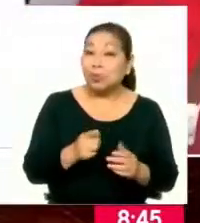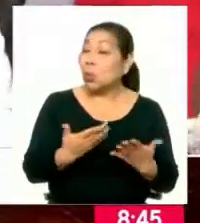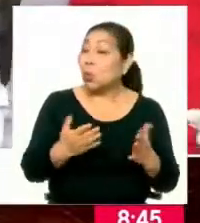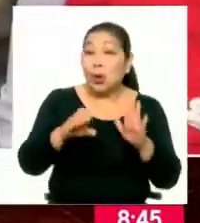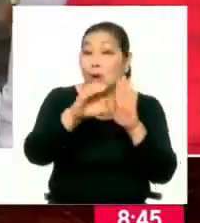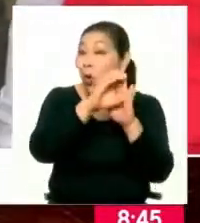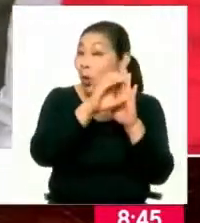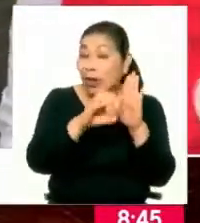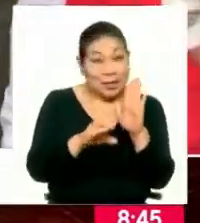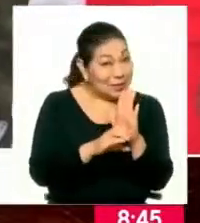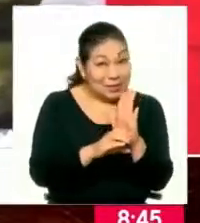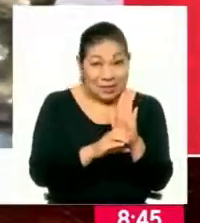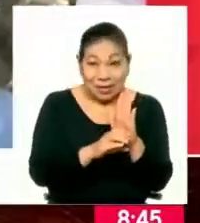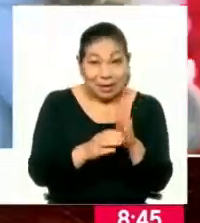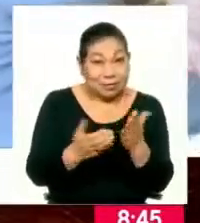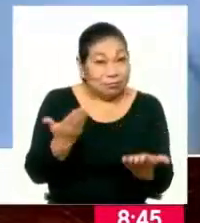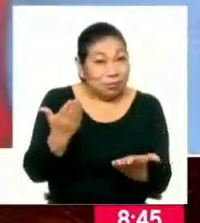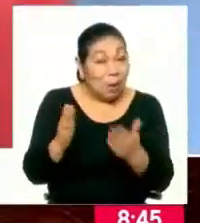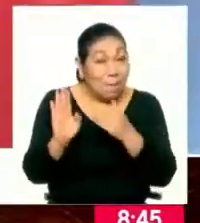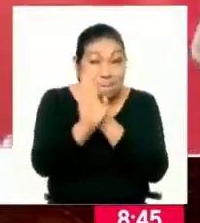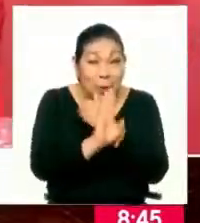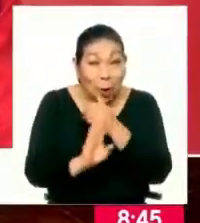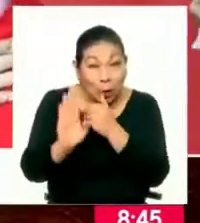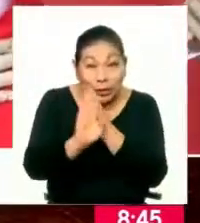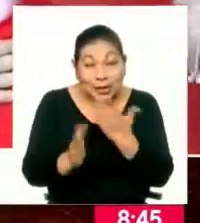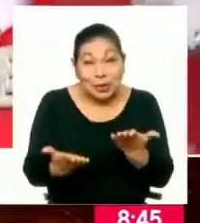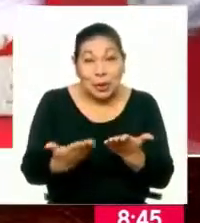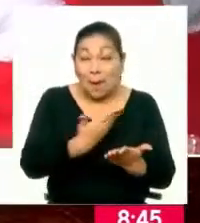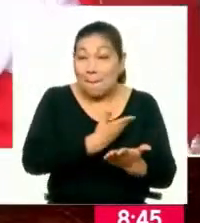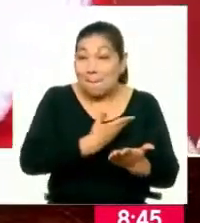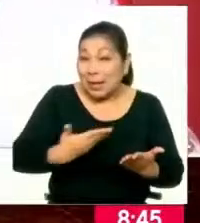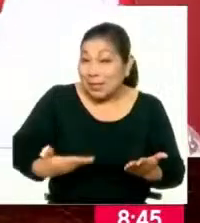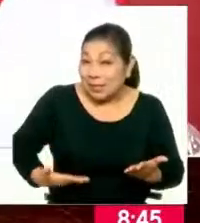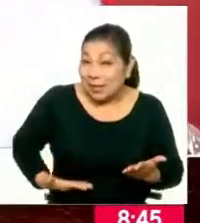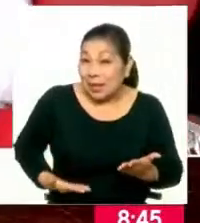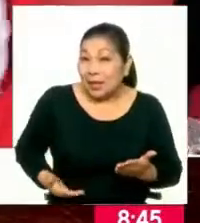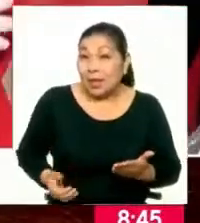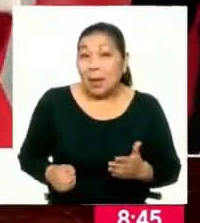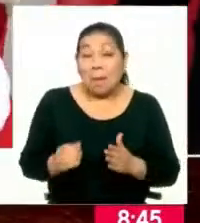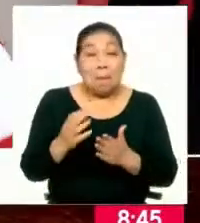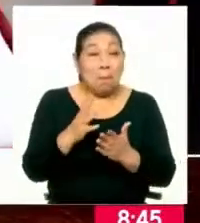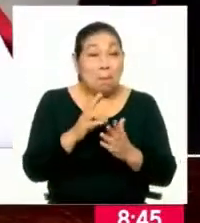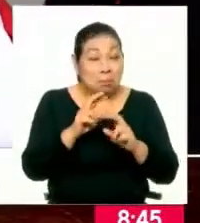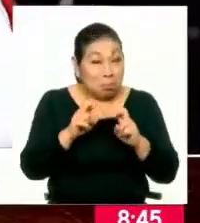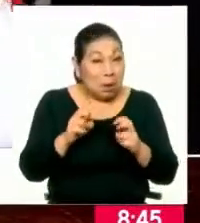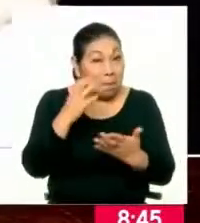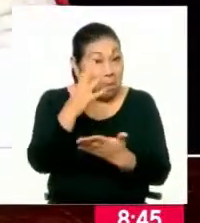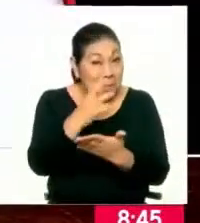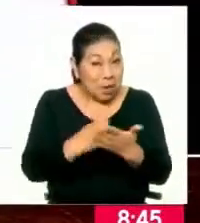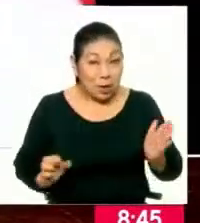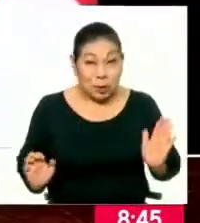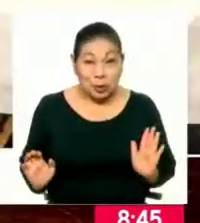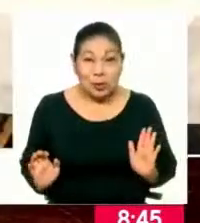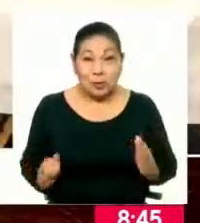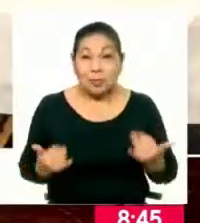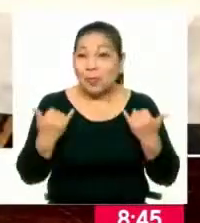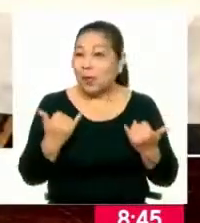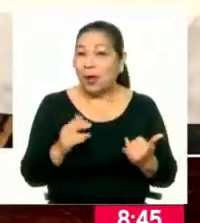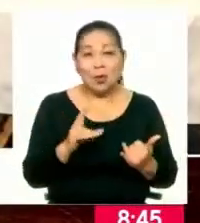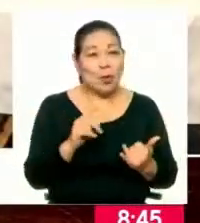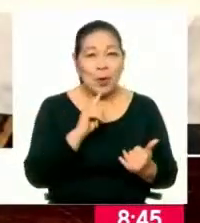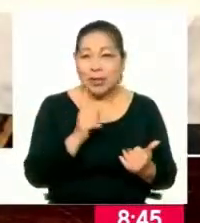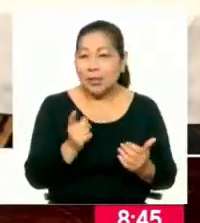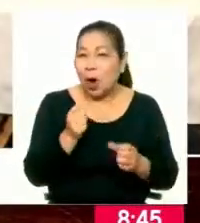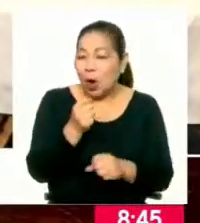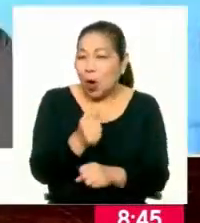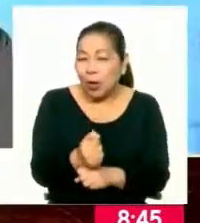en la Constitución ciertas protecciones que tiene el presidente de la República de no ser investigado. En este caso, ¿eso no sería